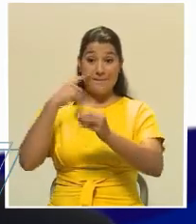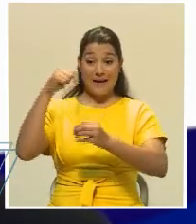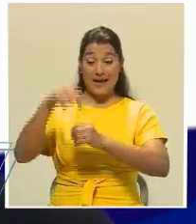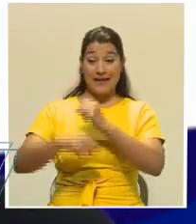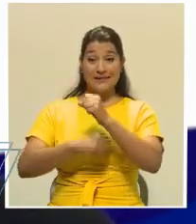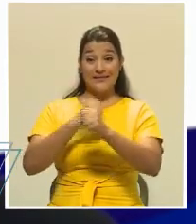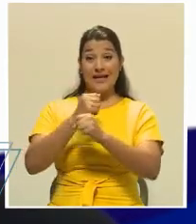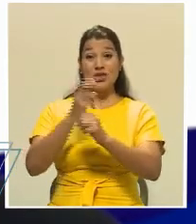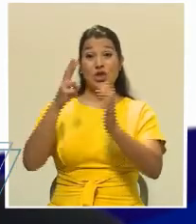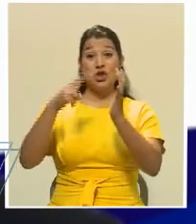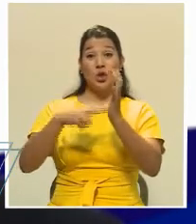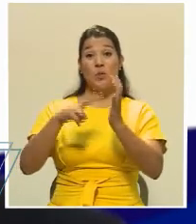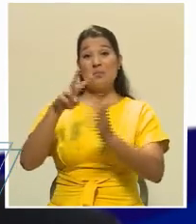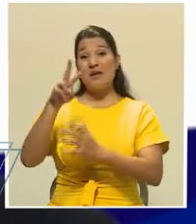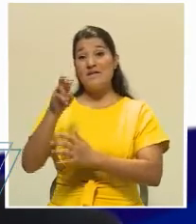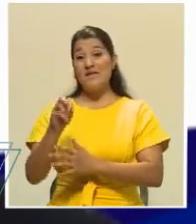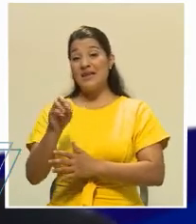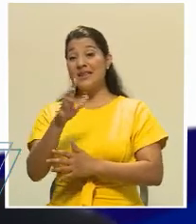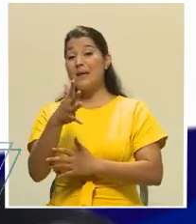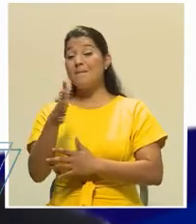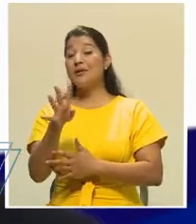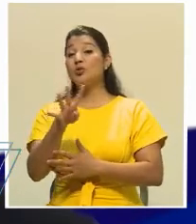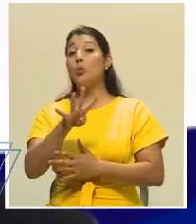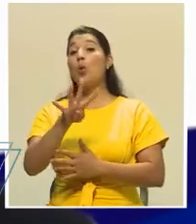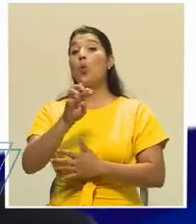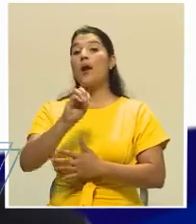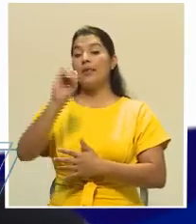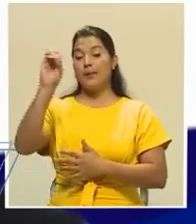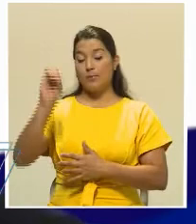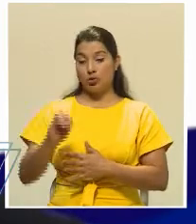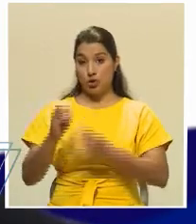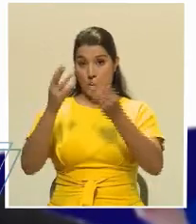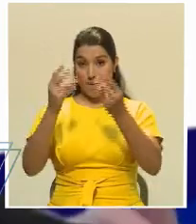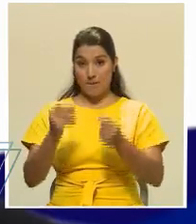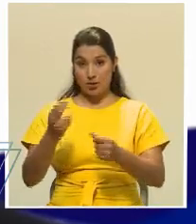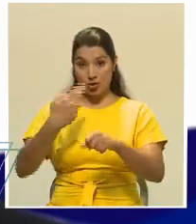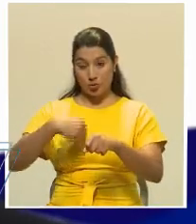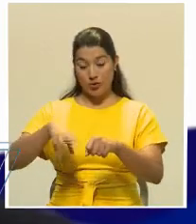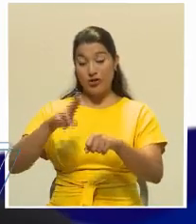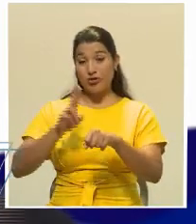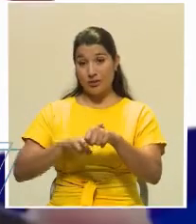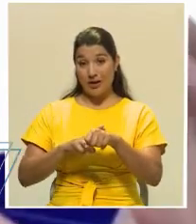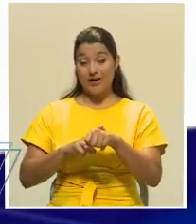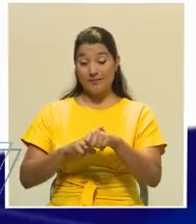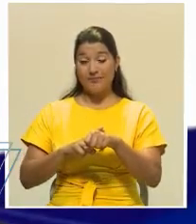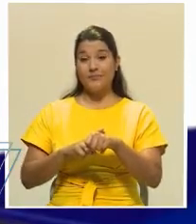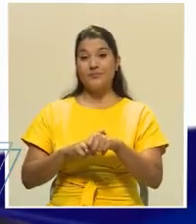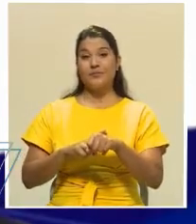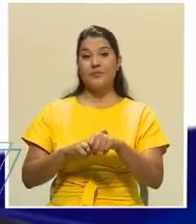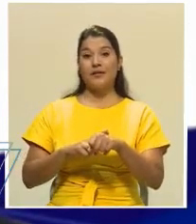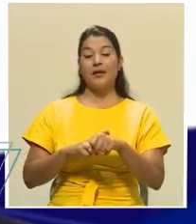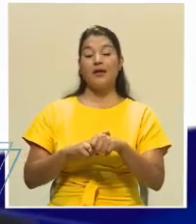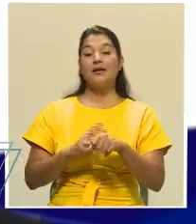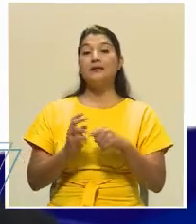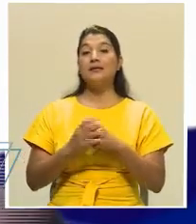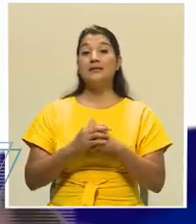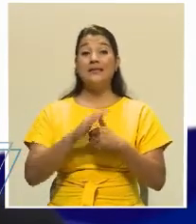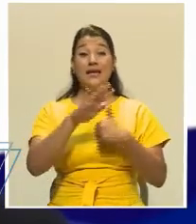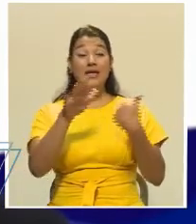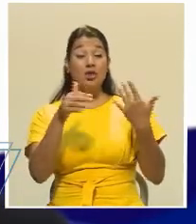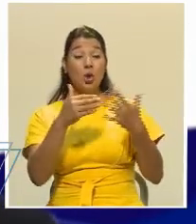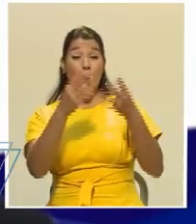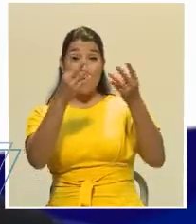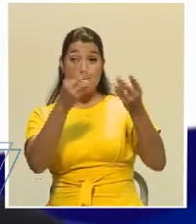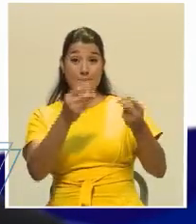ronda actualmente por alrededor del 40% del presupuesto nacional. Imagínese usted, del presupuesto de la República,